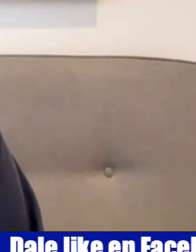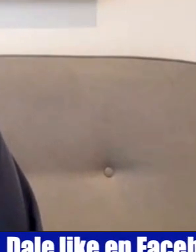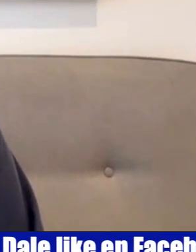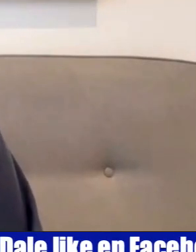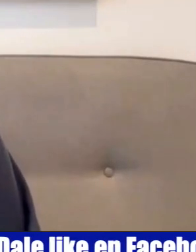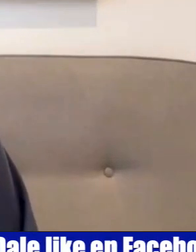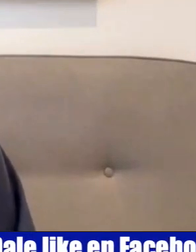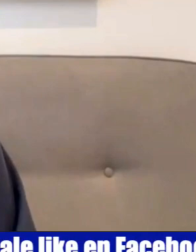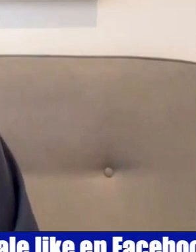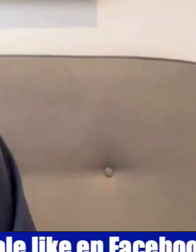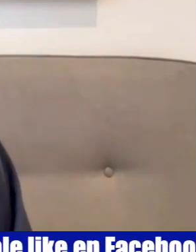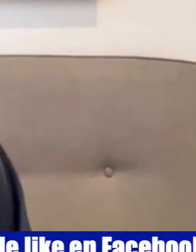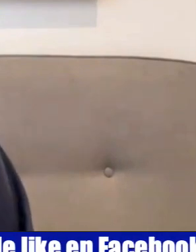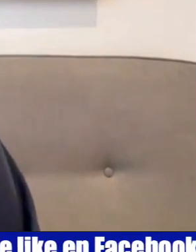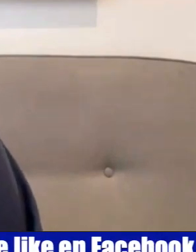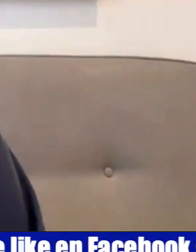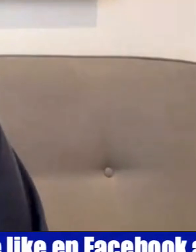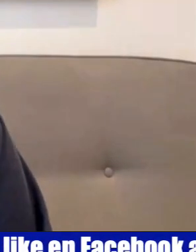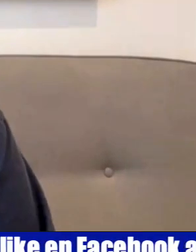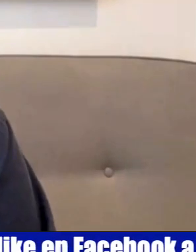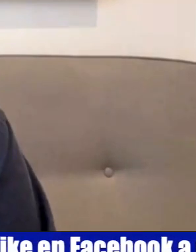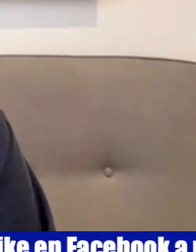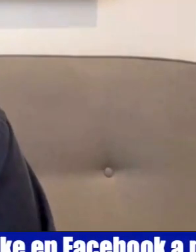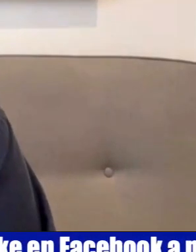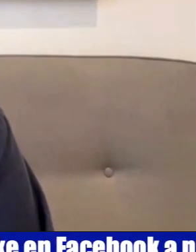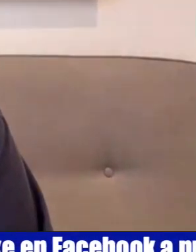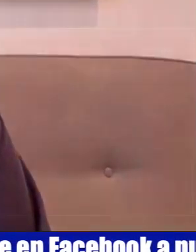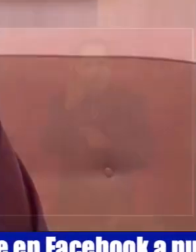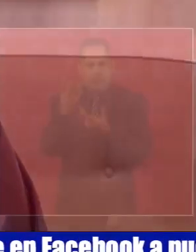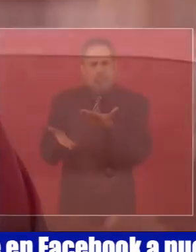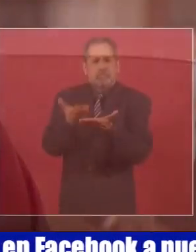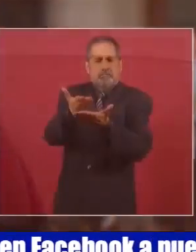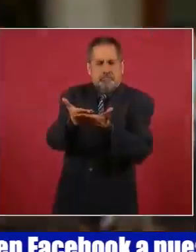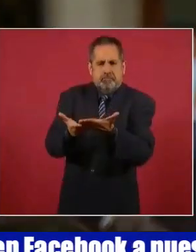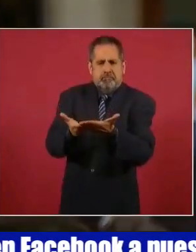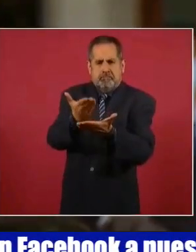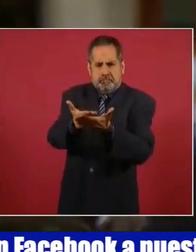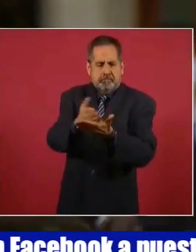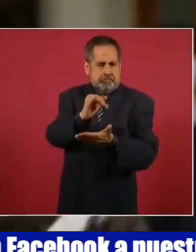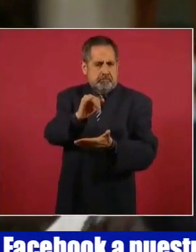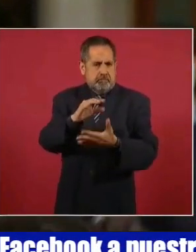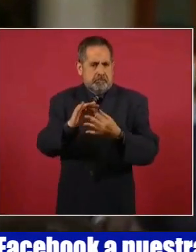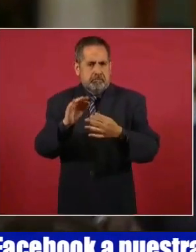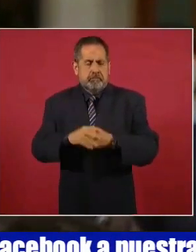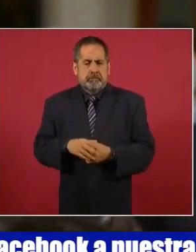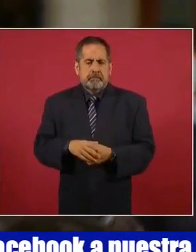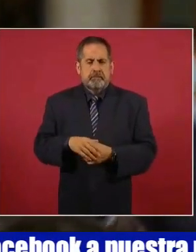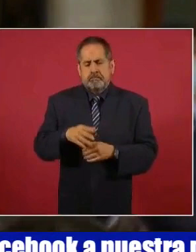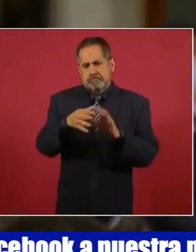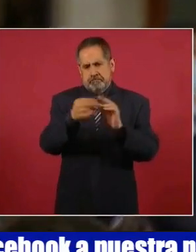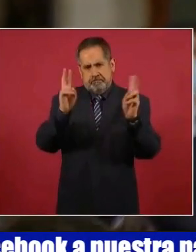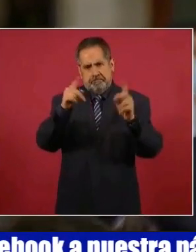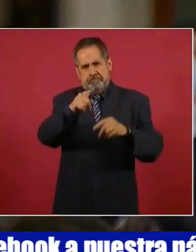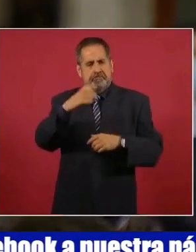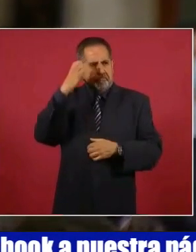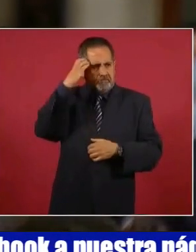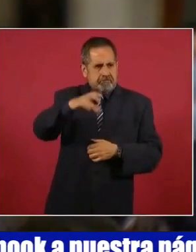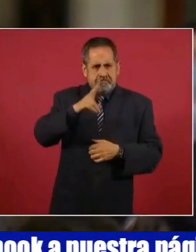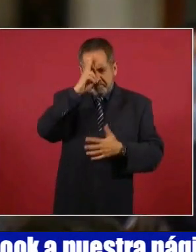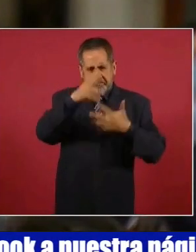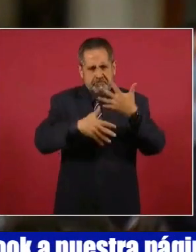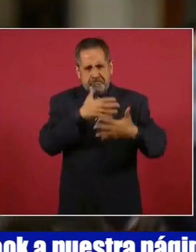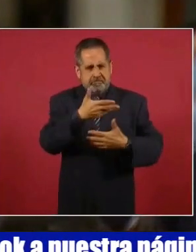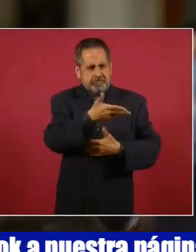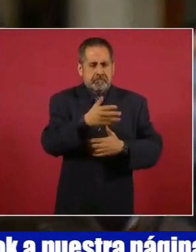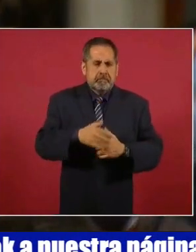y un Jorge Ramos que, como ya es costumbre, busca generar